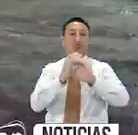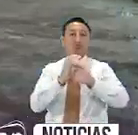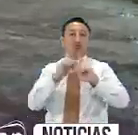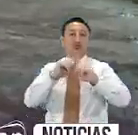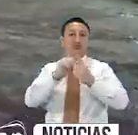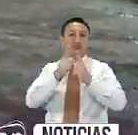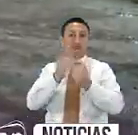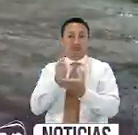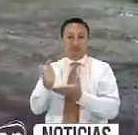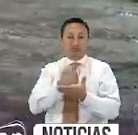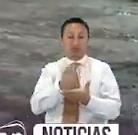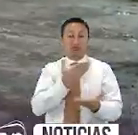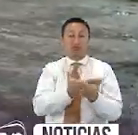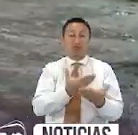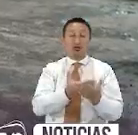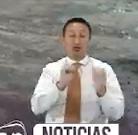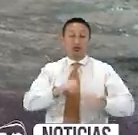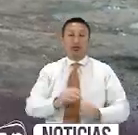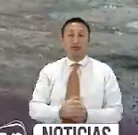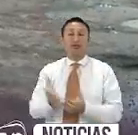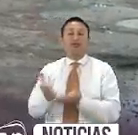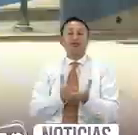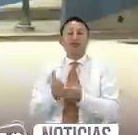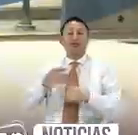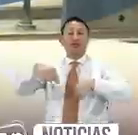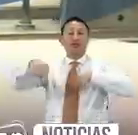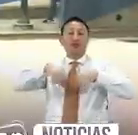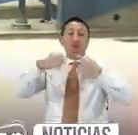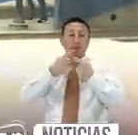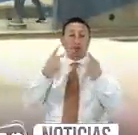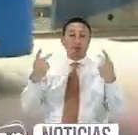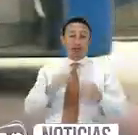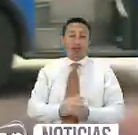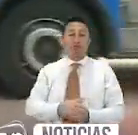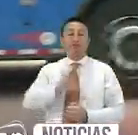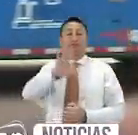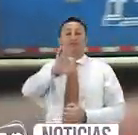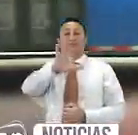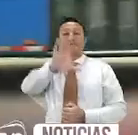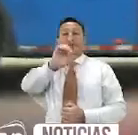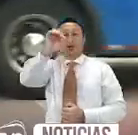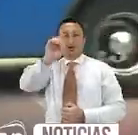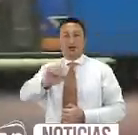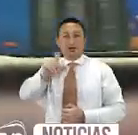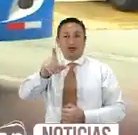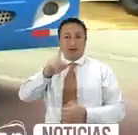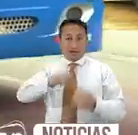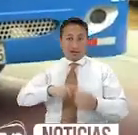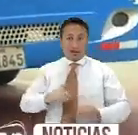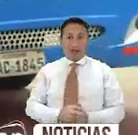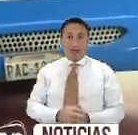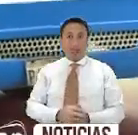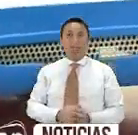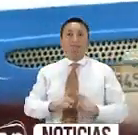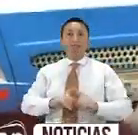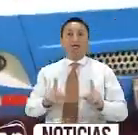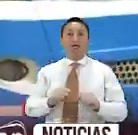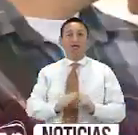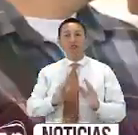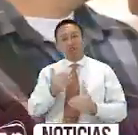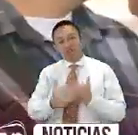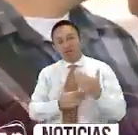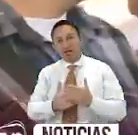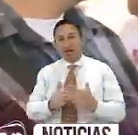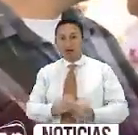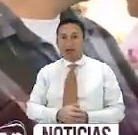frecuencias, propuesta que permitiría cubrir con servicio de transporte público un 95% de la ciudad. Pero esto aún está en proceso.